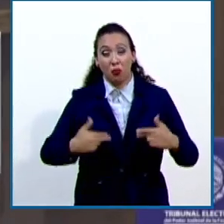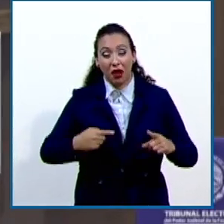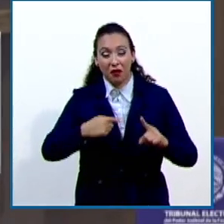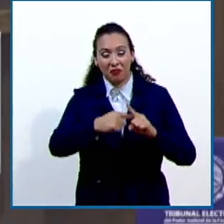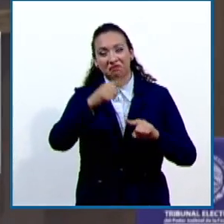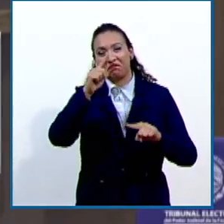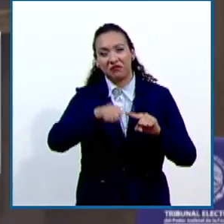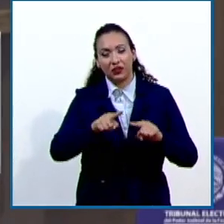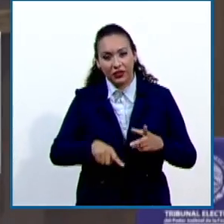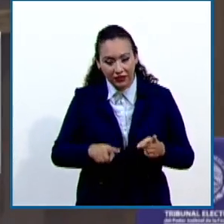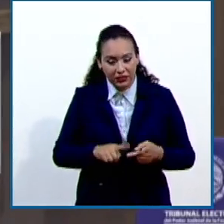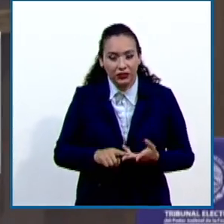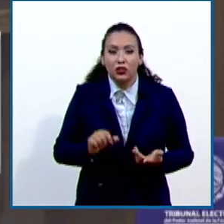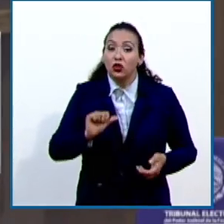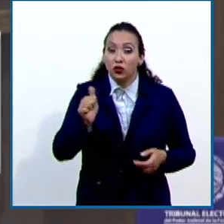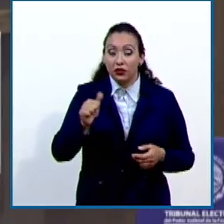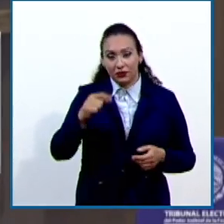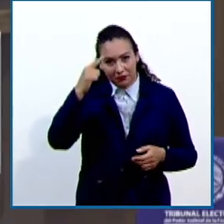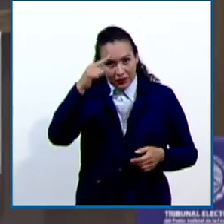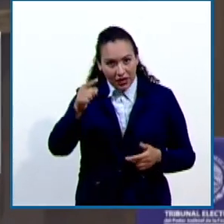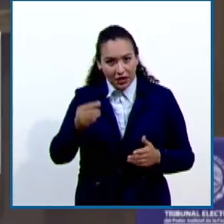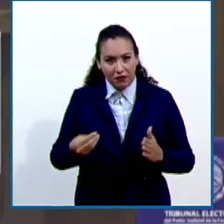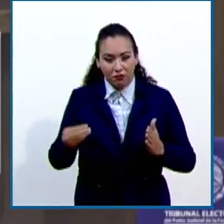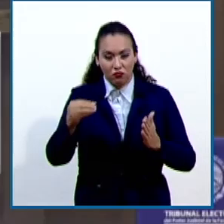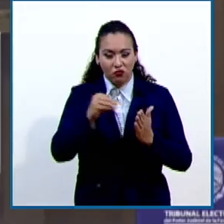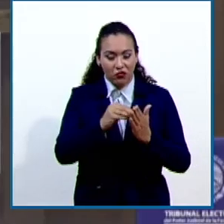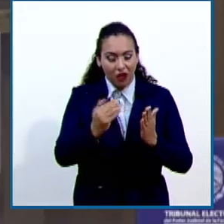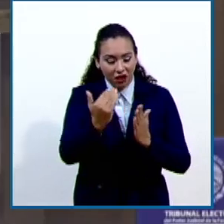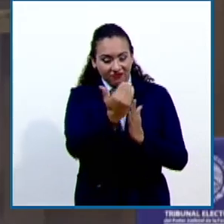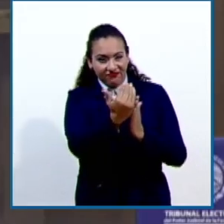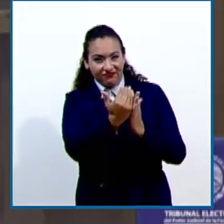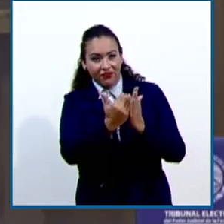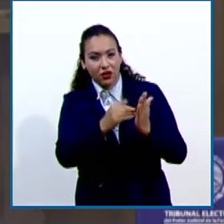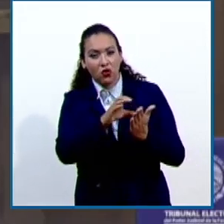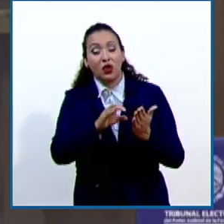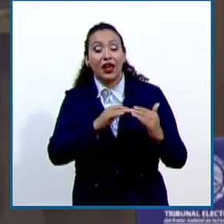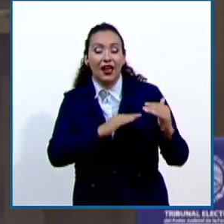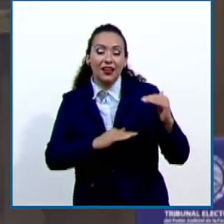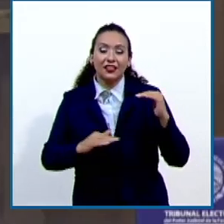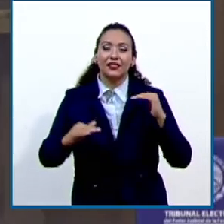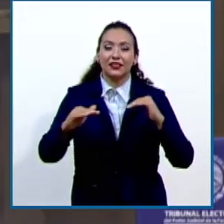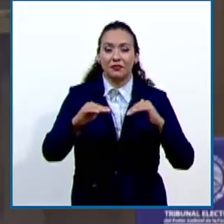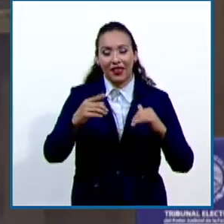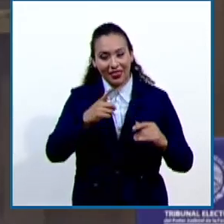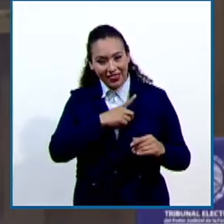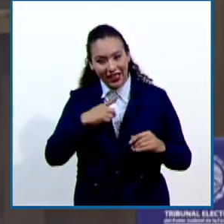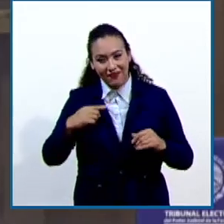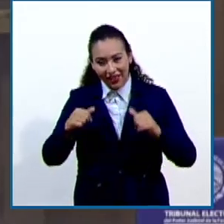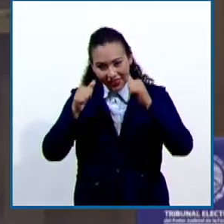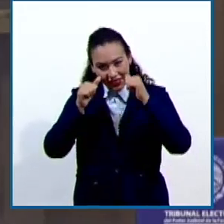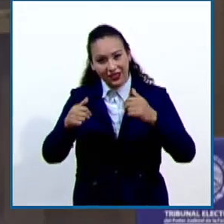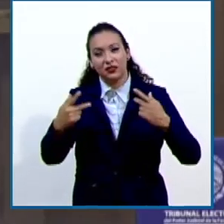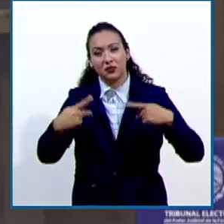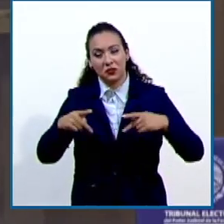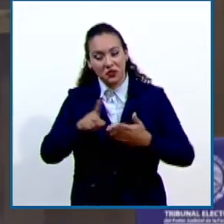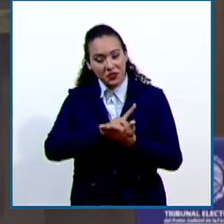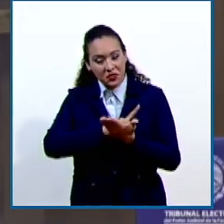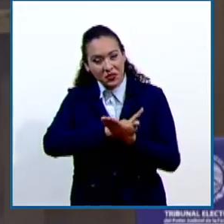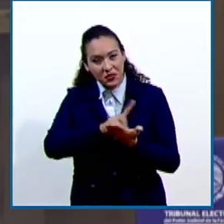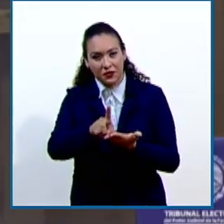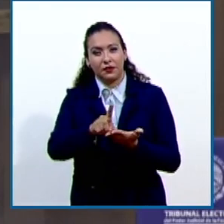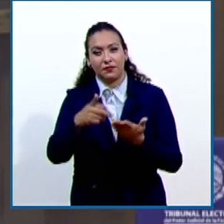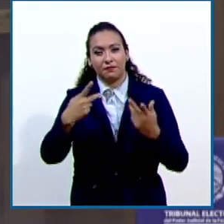interpretación pro persona, así como la priorización de la supremacía constitucional por encima de la progresividad, sin confrontar de manera específica